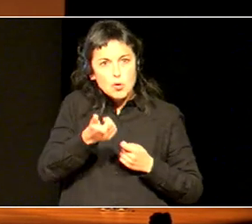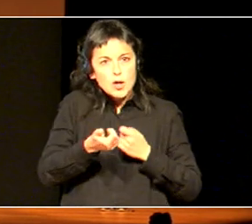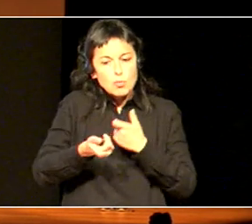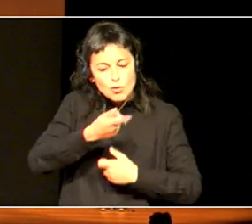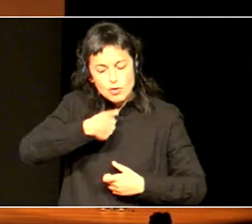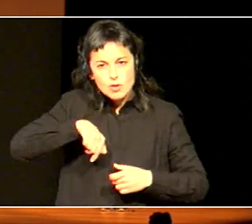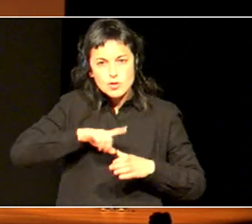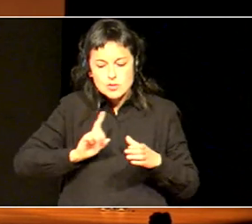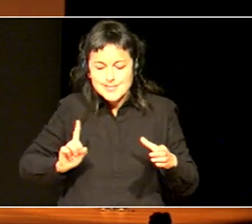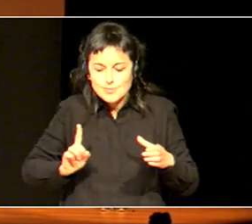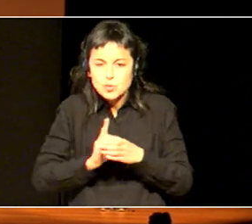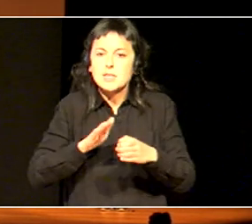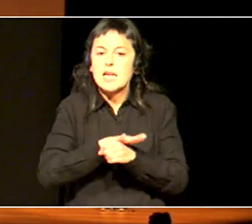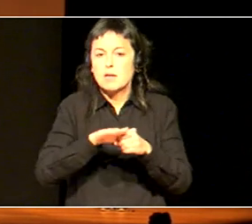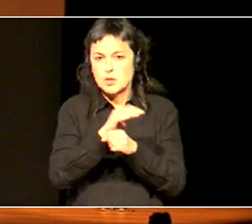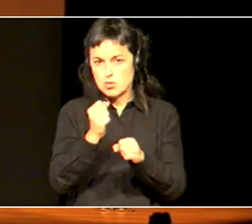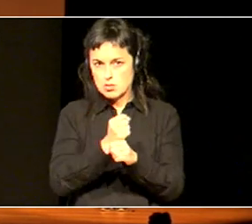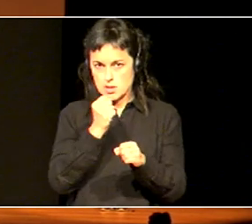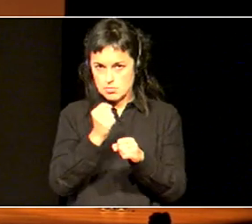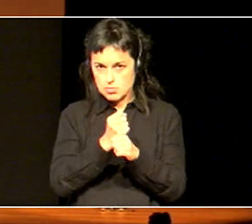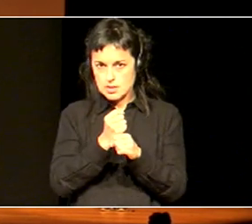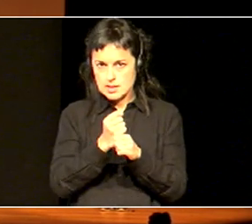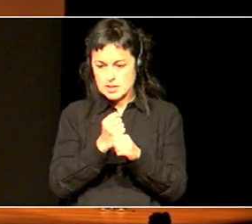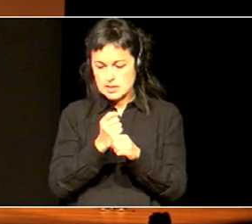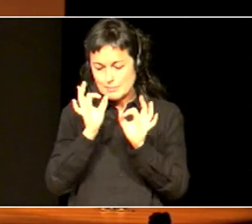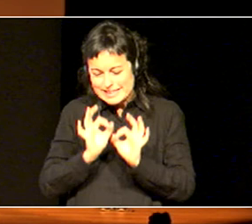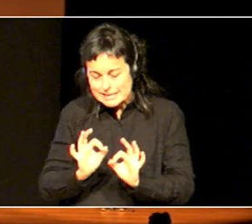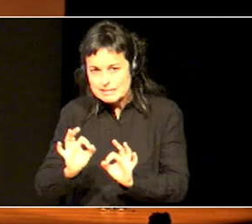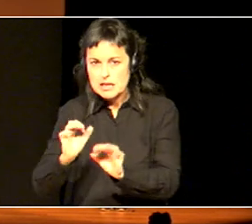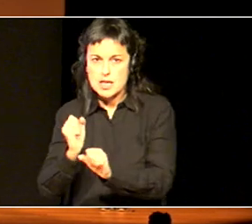en el ámbito laboral y con ello también en parte del ámbito social.